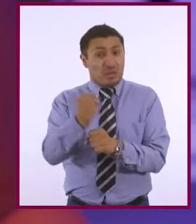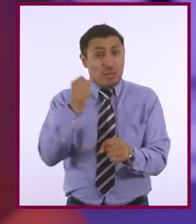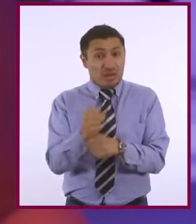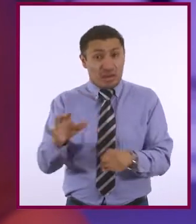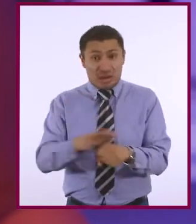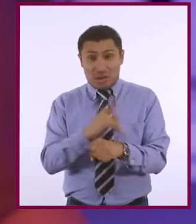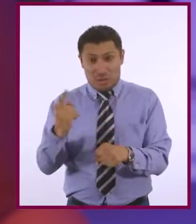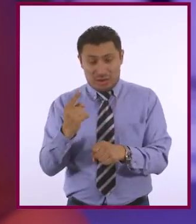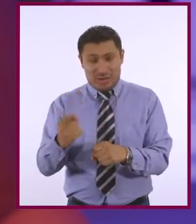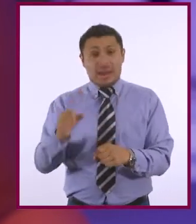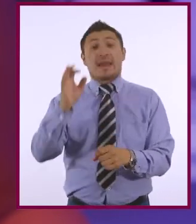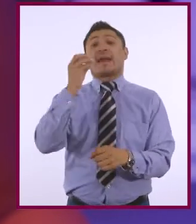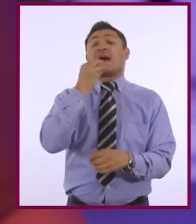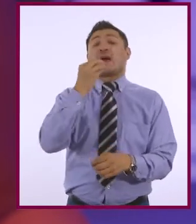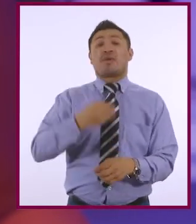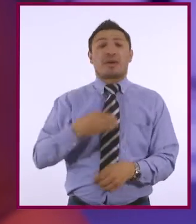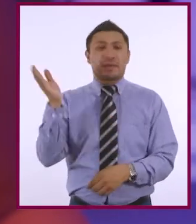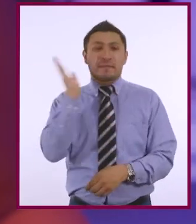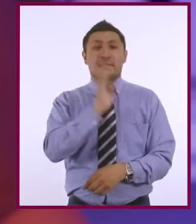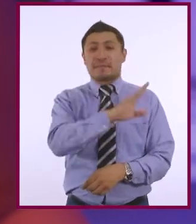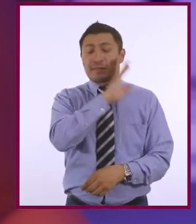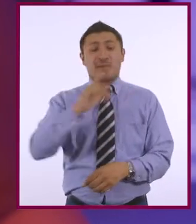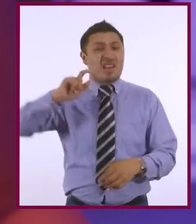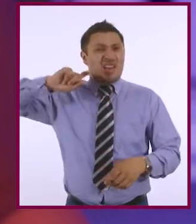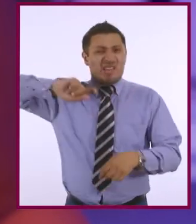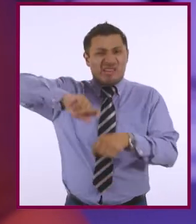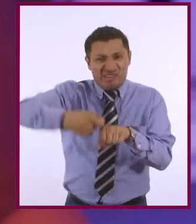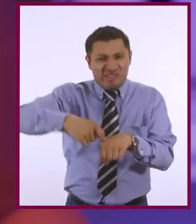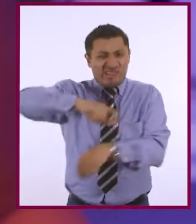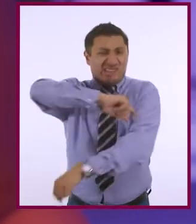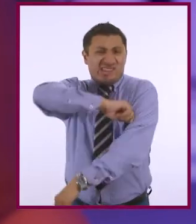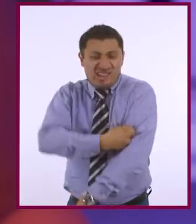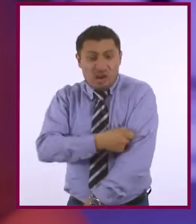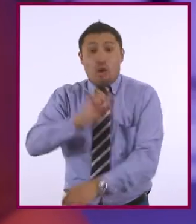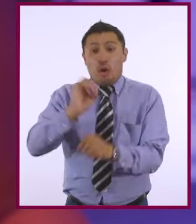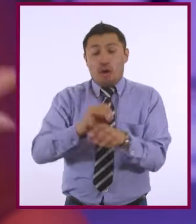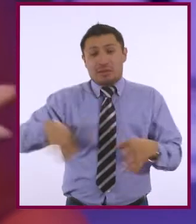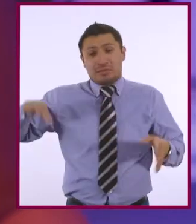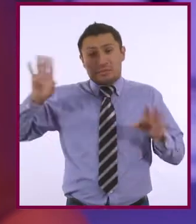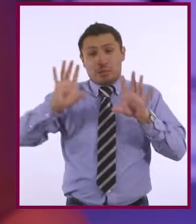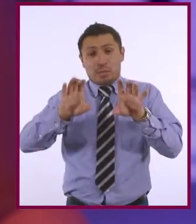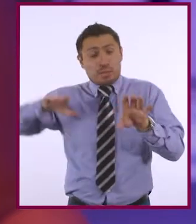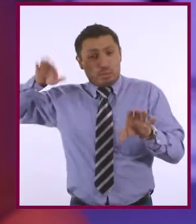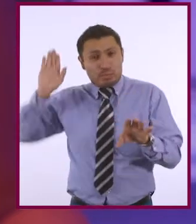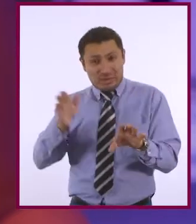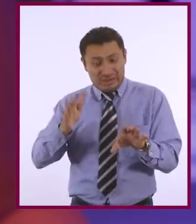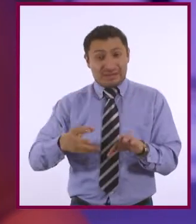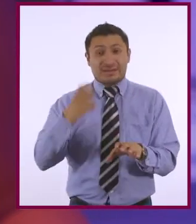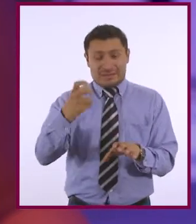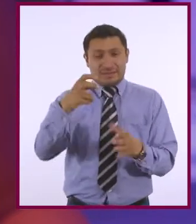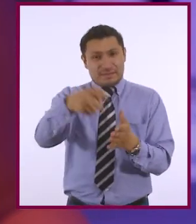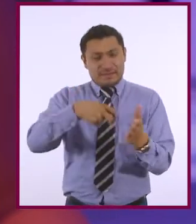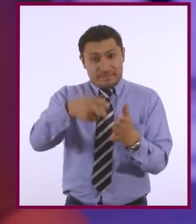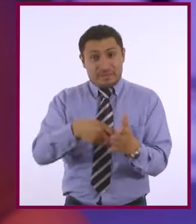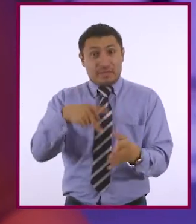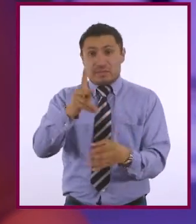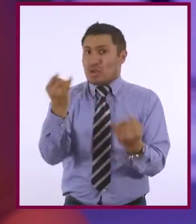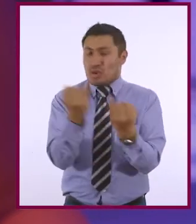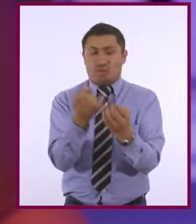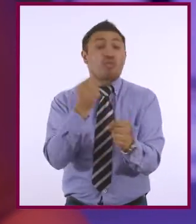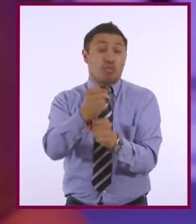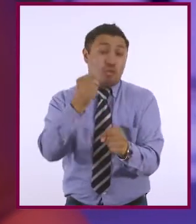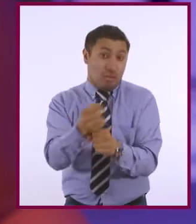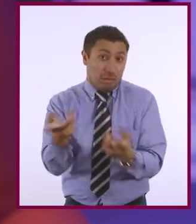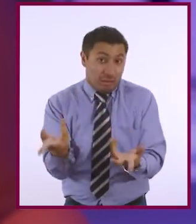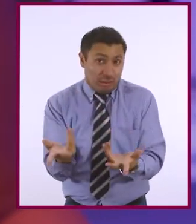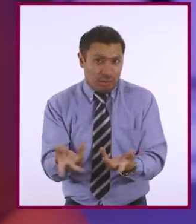final, aunque sean cachetadas, pellizcos o nalgadas correctivas, pues de todos modos es violencia, ¿no creen? Hay frases que se